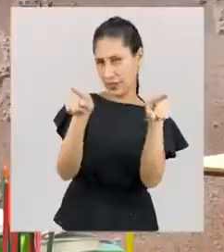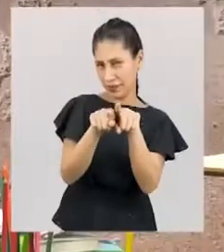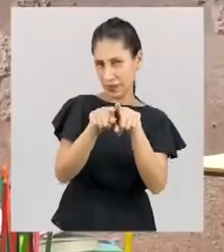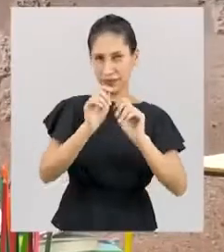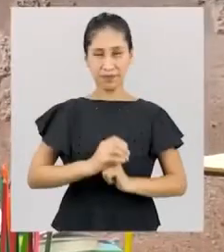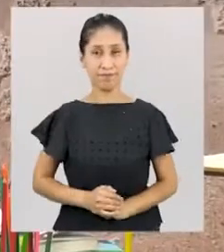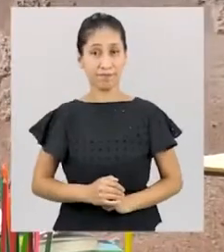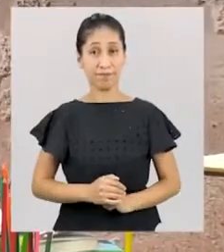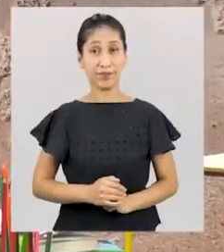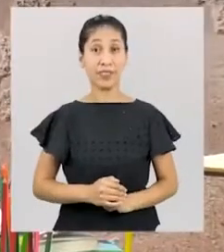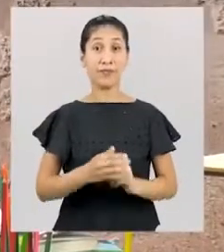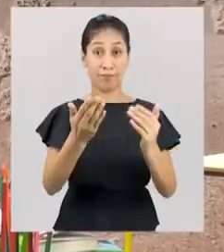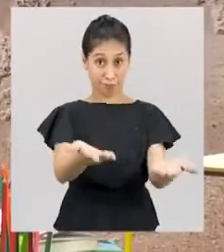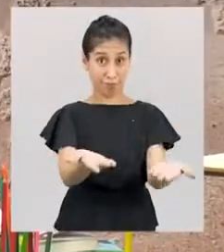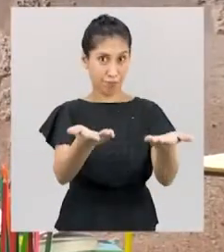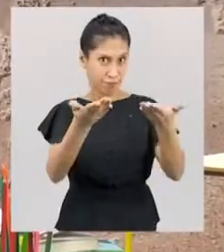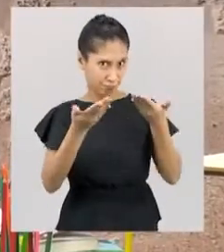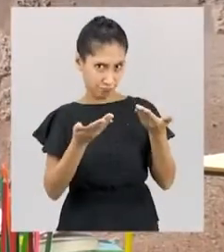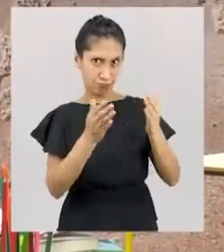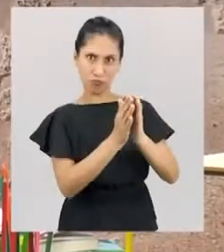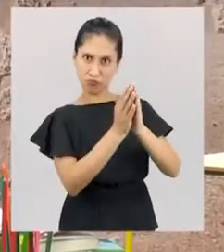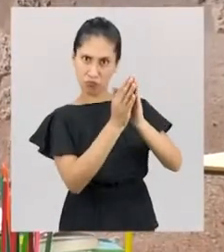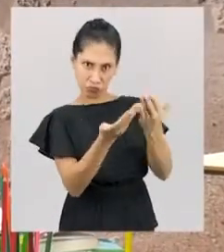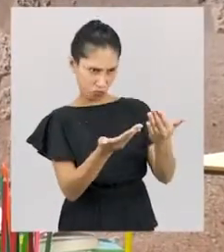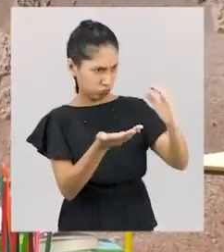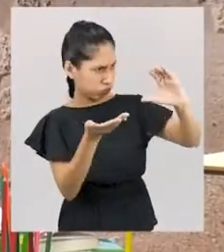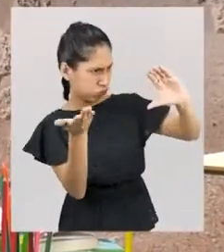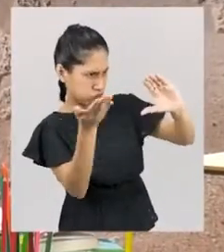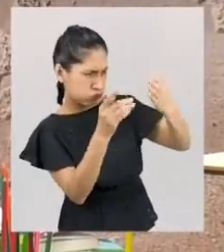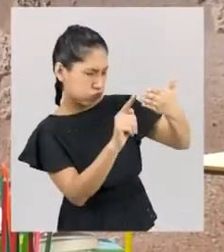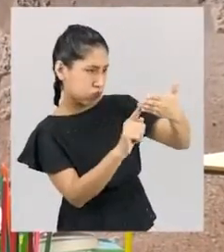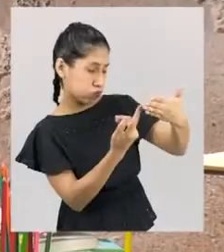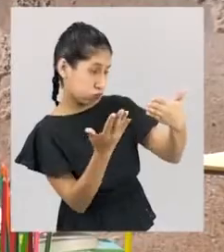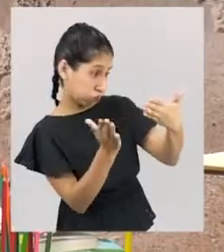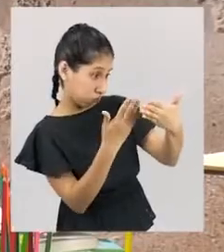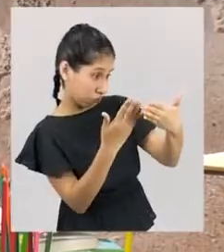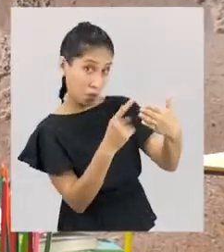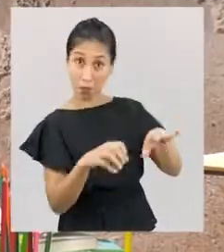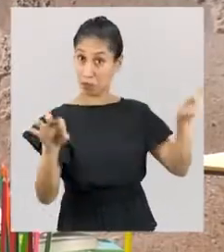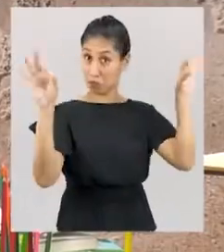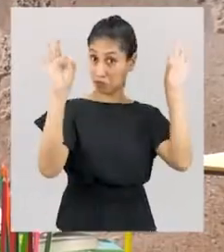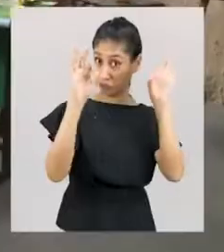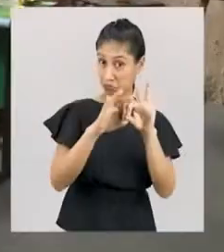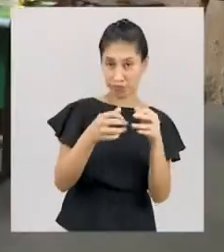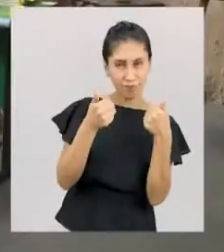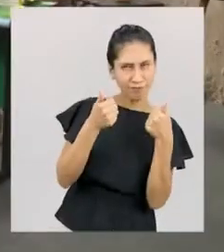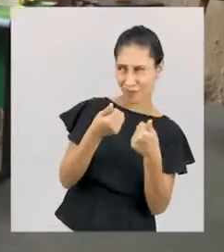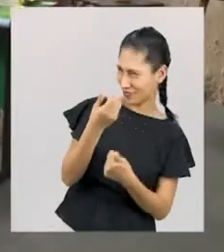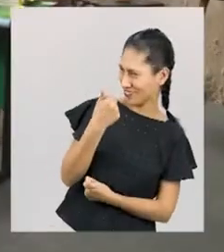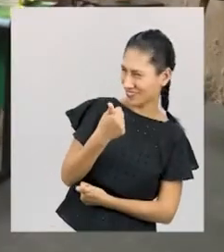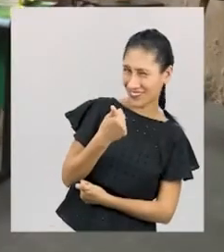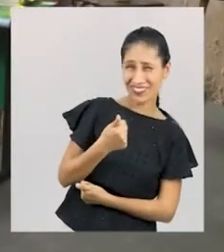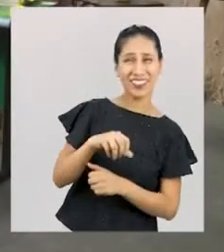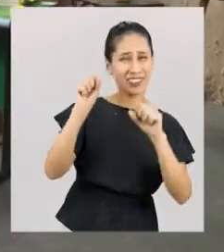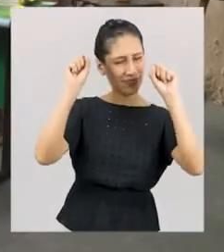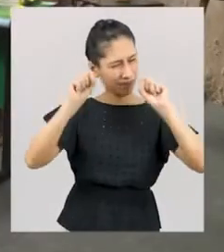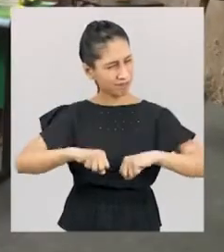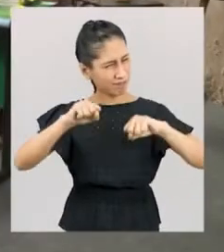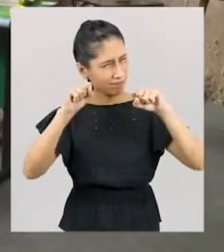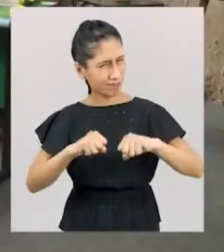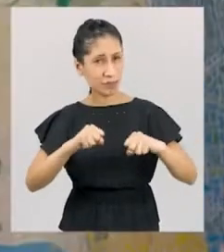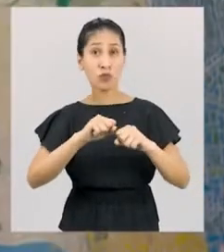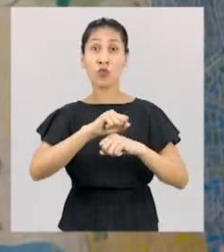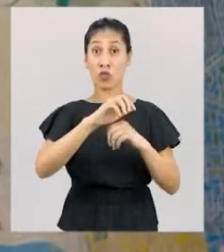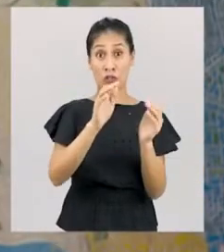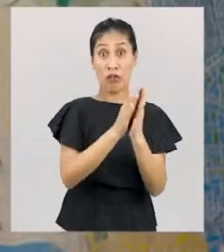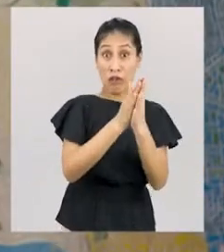Aunque también traje mi texto escolar para reforzar lo aprendido, ¿no? Siempre es importante. ¡Qué bueno, Cori!